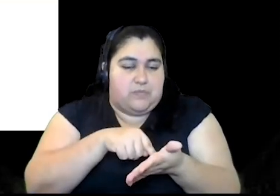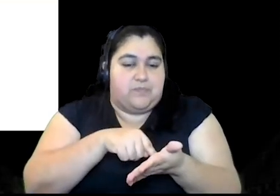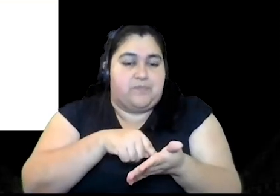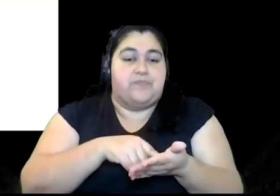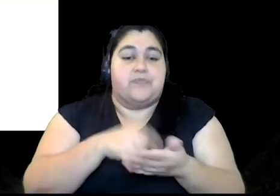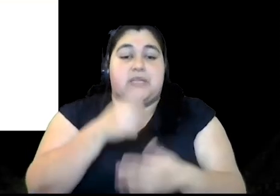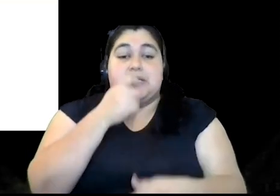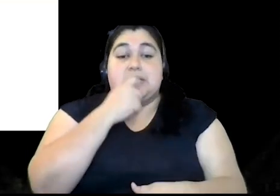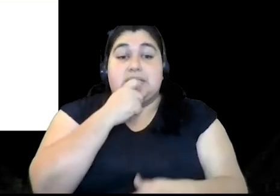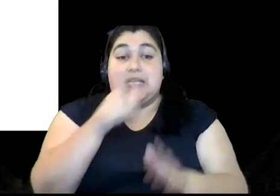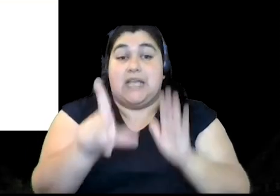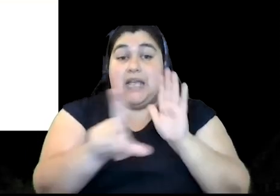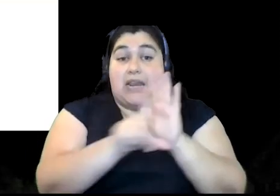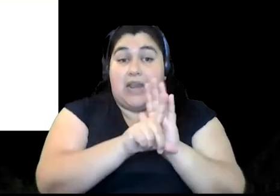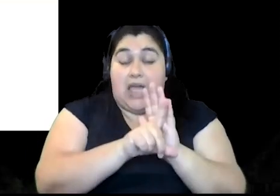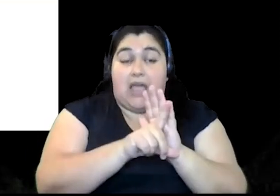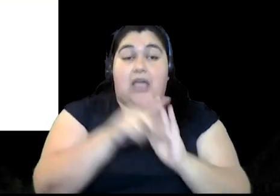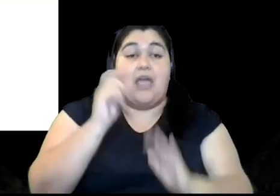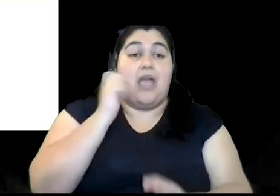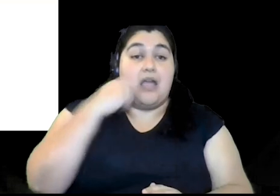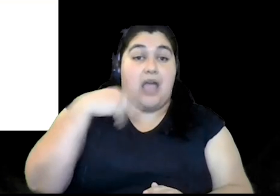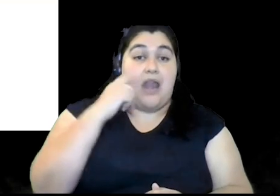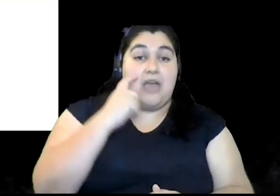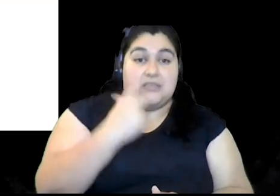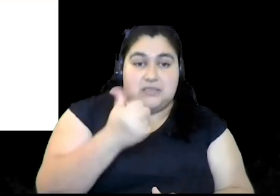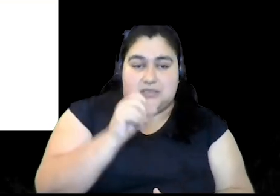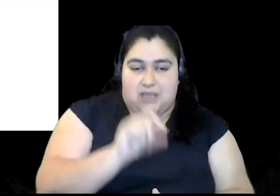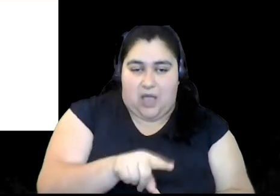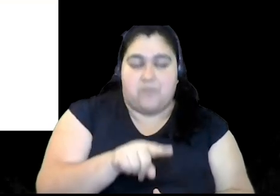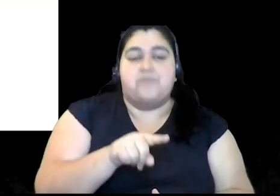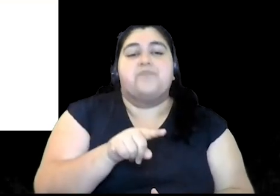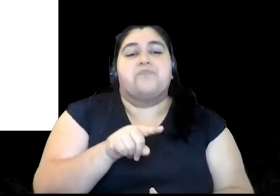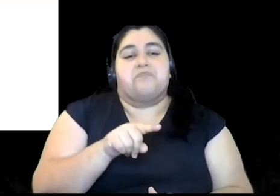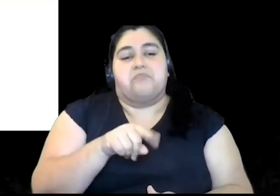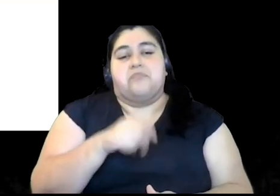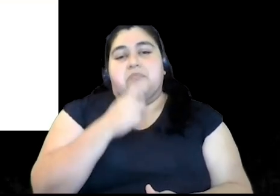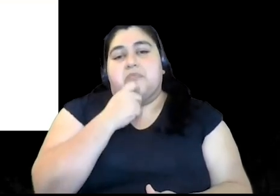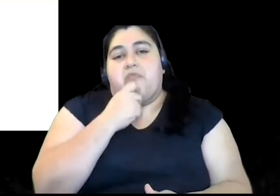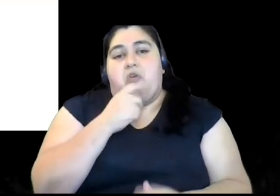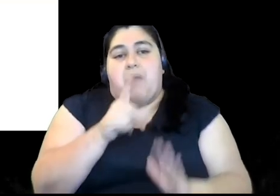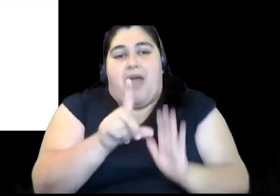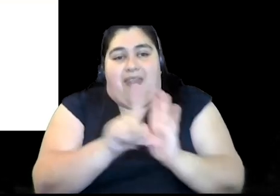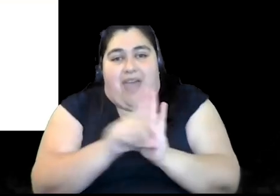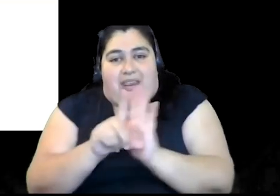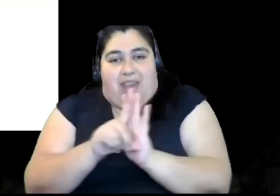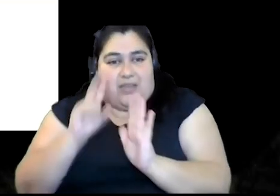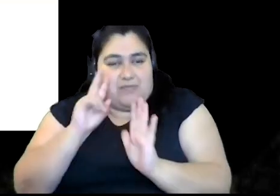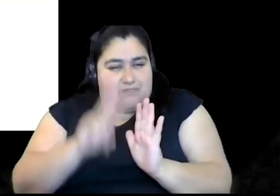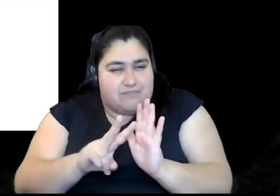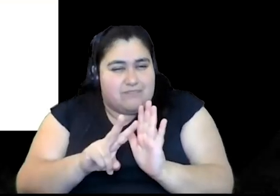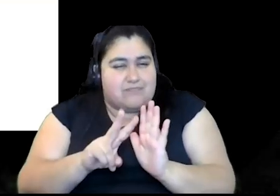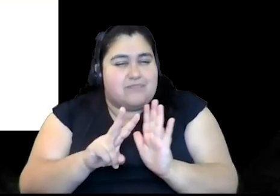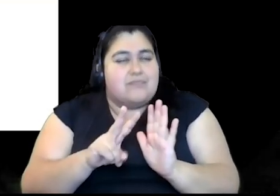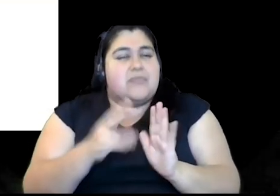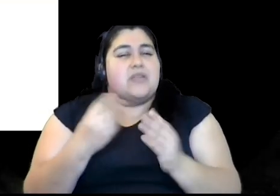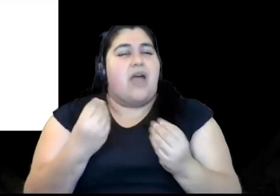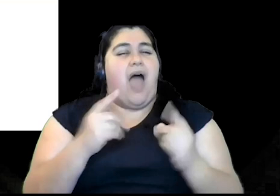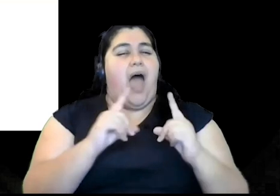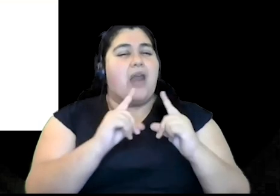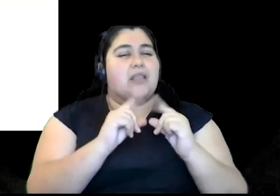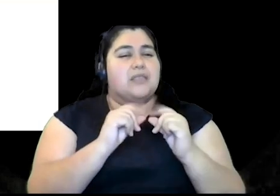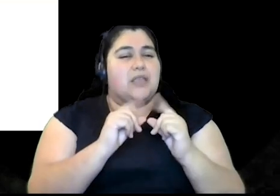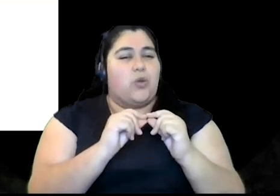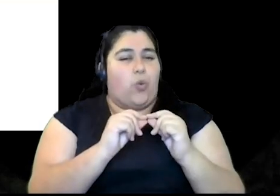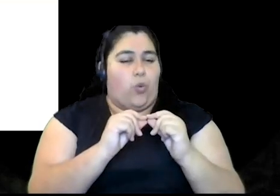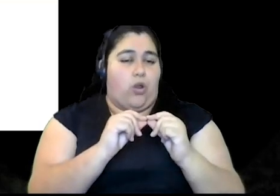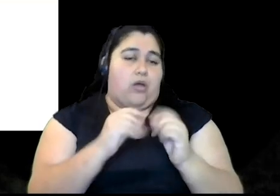ustedes, si leen la ley de ganancias, artículo 116 y siguientes, van a ver que no hay un